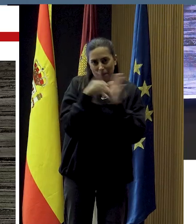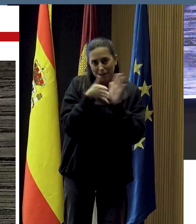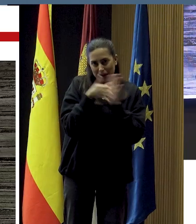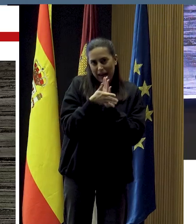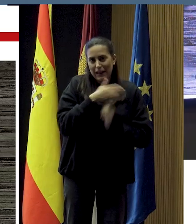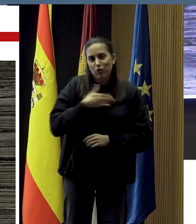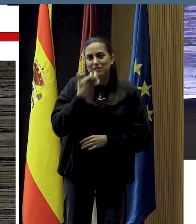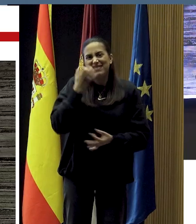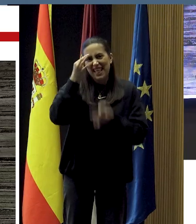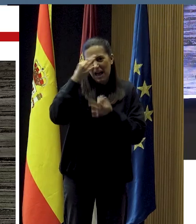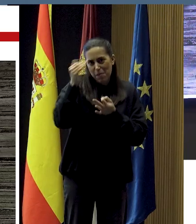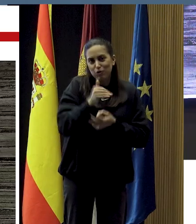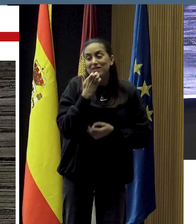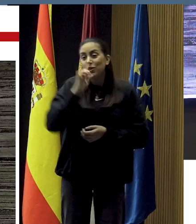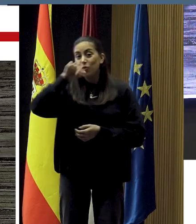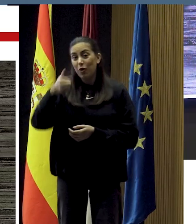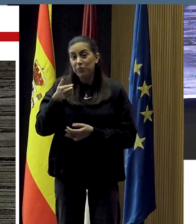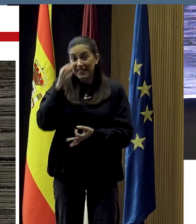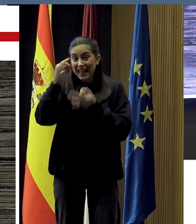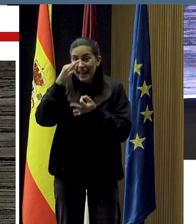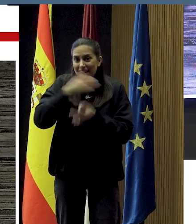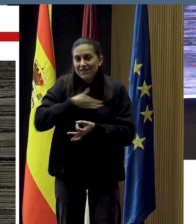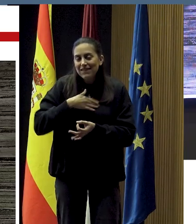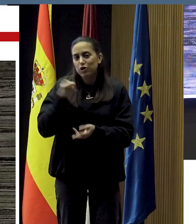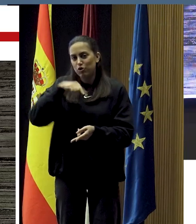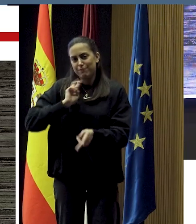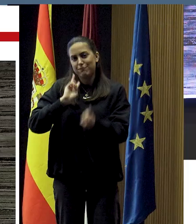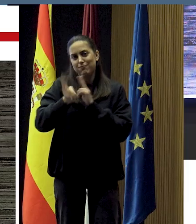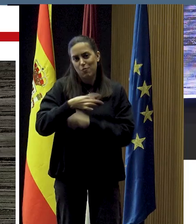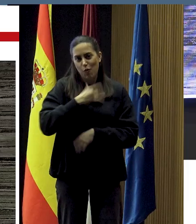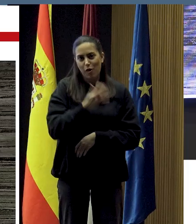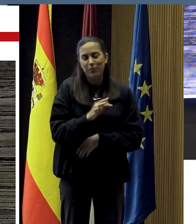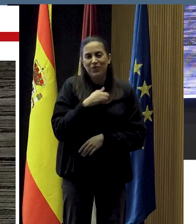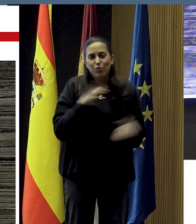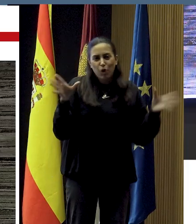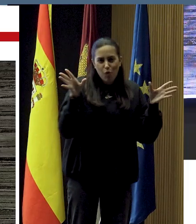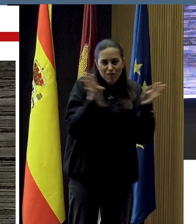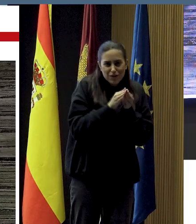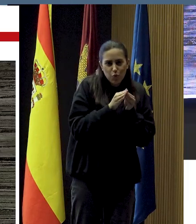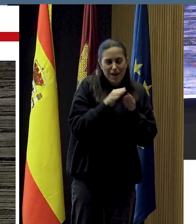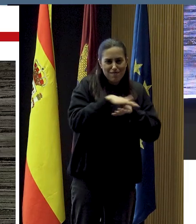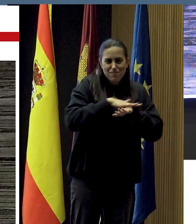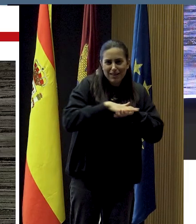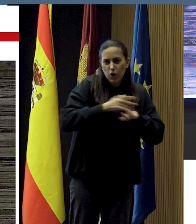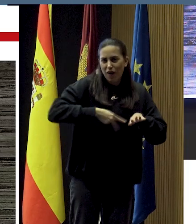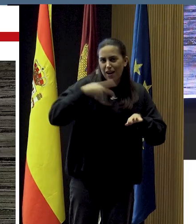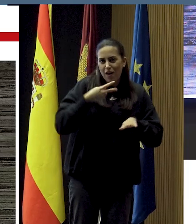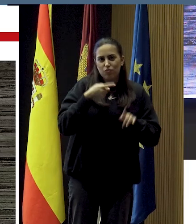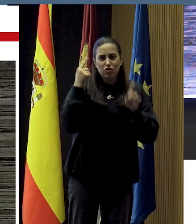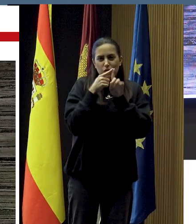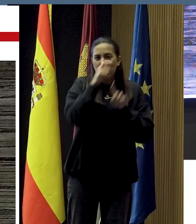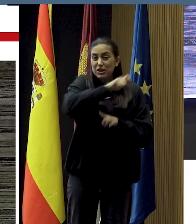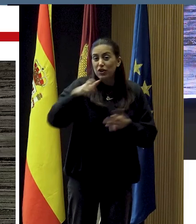Si alguien quiere luego algún detalle, pues no me importa contestar, ir más al detalle, pero intentaré ir por las cosas más genéricas para que todo el